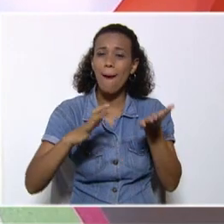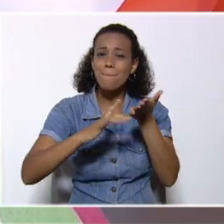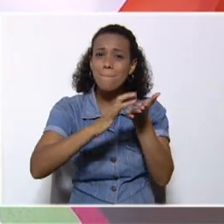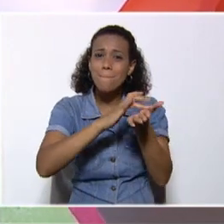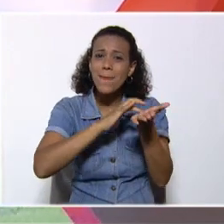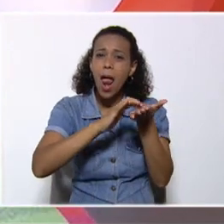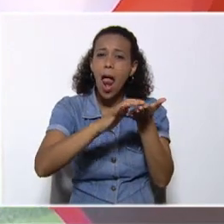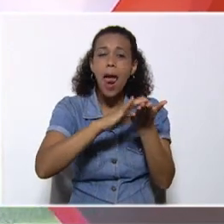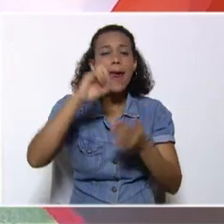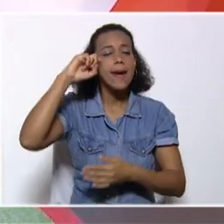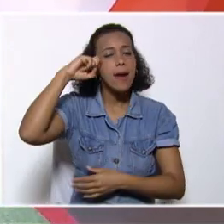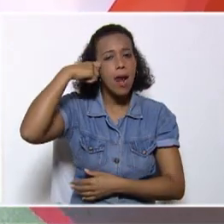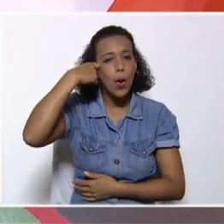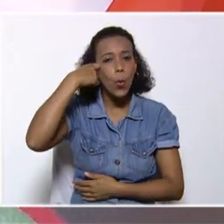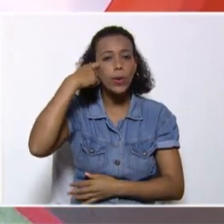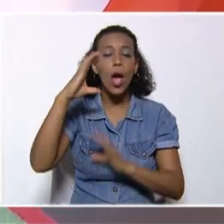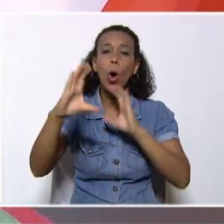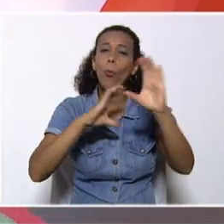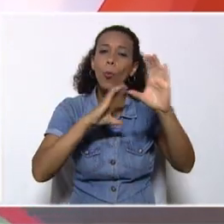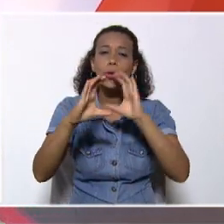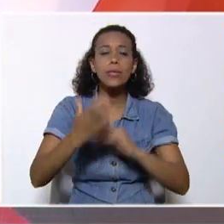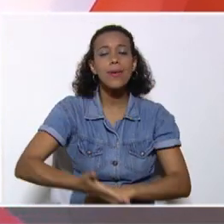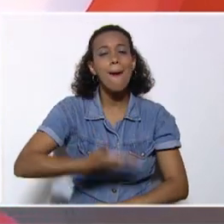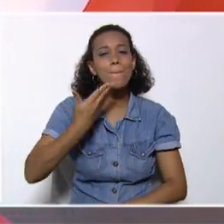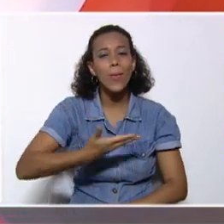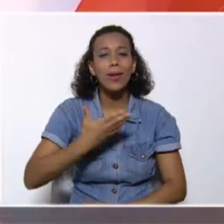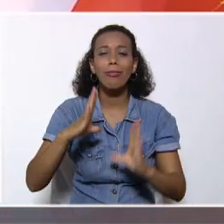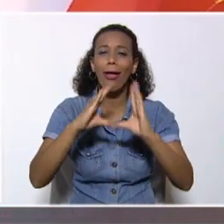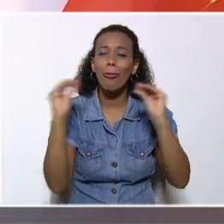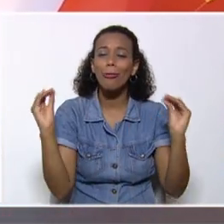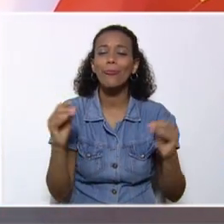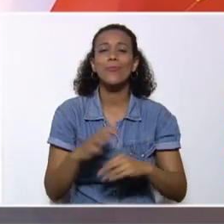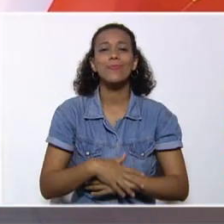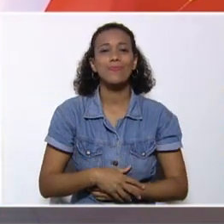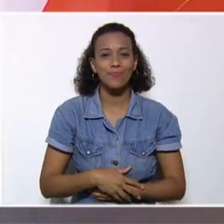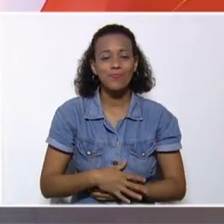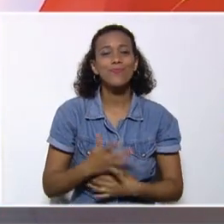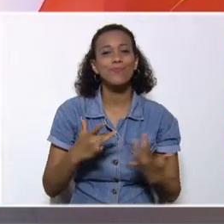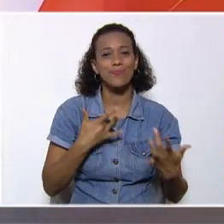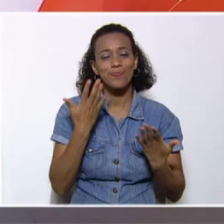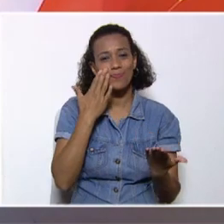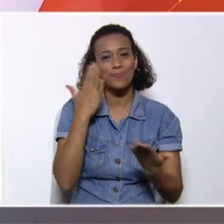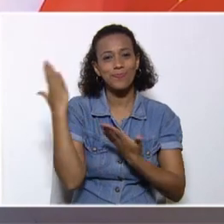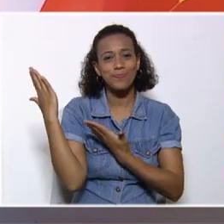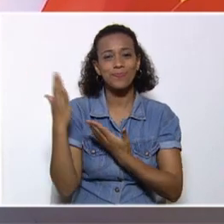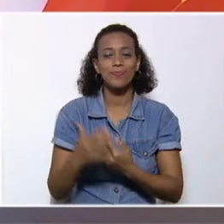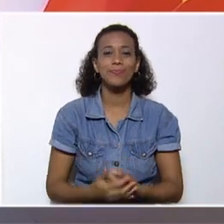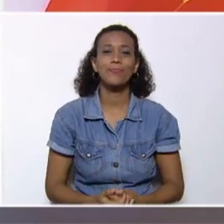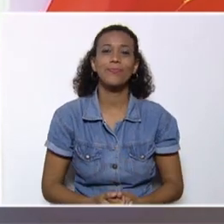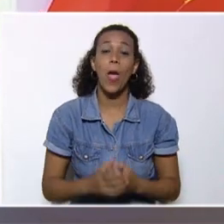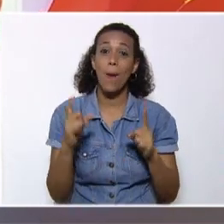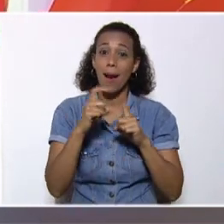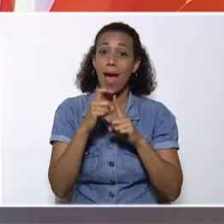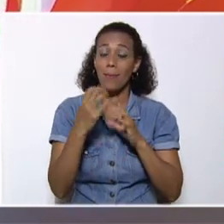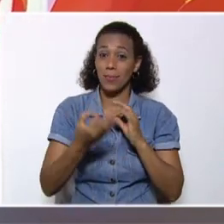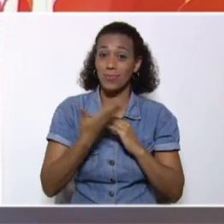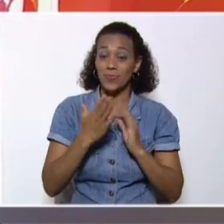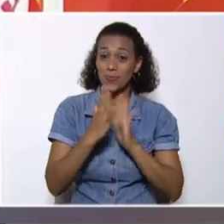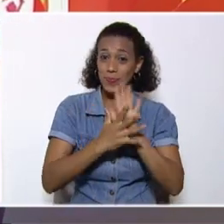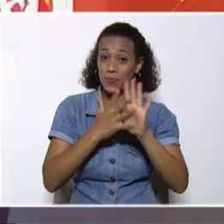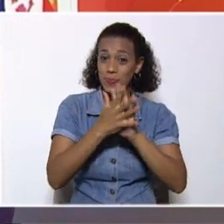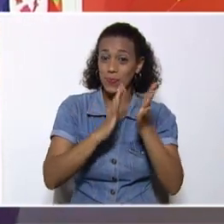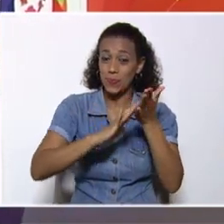braille, recordando que todo tipo de comunicación es importante y aquí tenemos la que vamos a presentar el día de hoy con las palabras claves también en